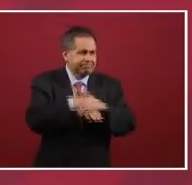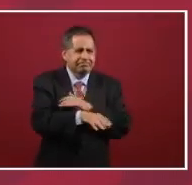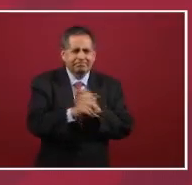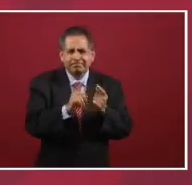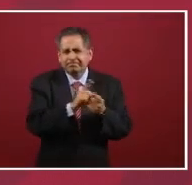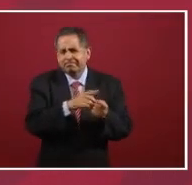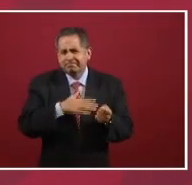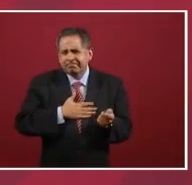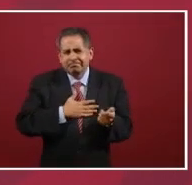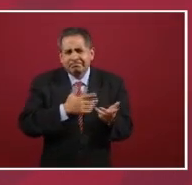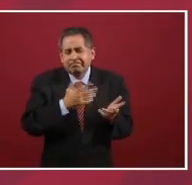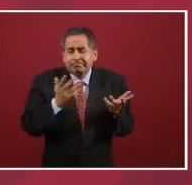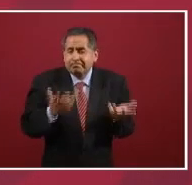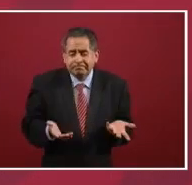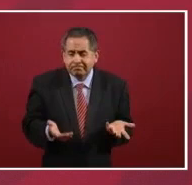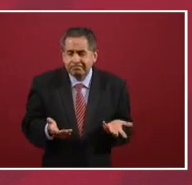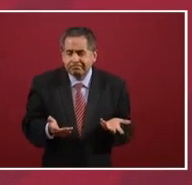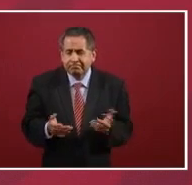gasolinerías,